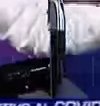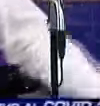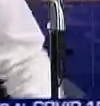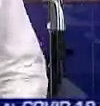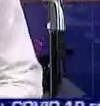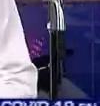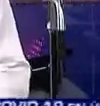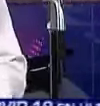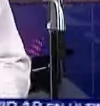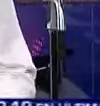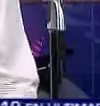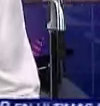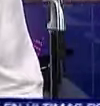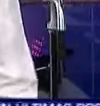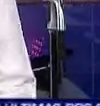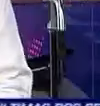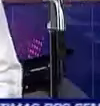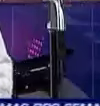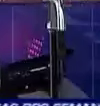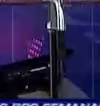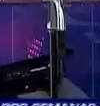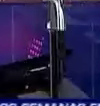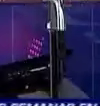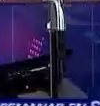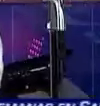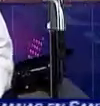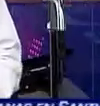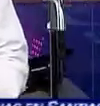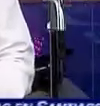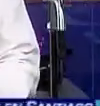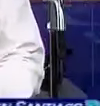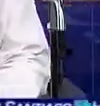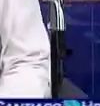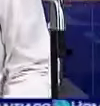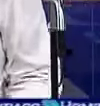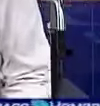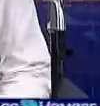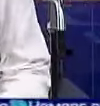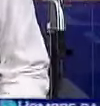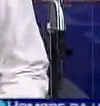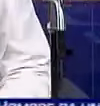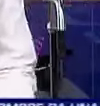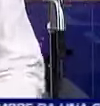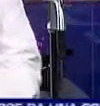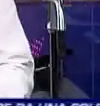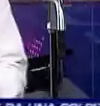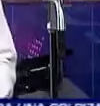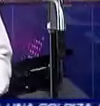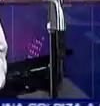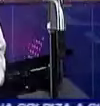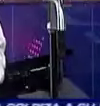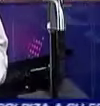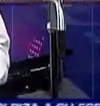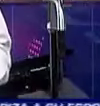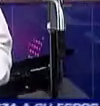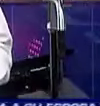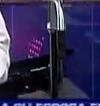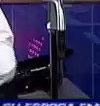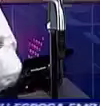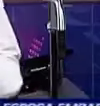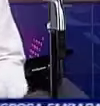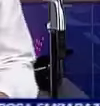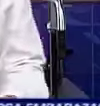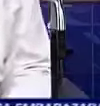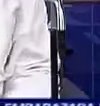han inventado otra cosa Hay que quitarse la mascarilla hay que quitarse la mascarilla para comer